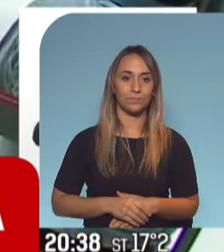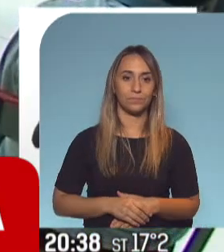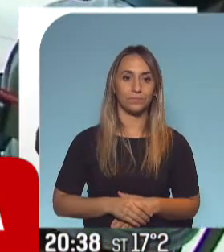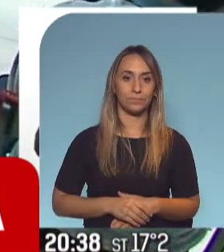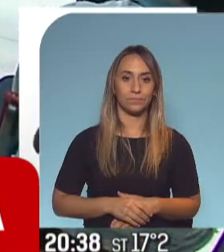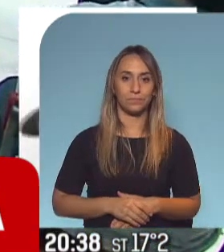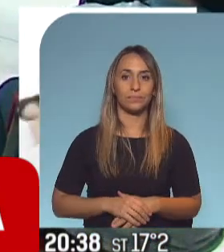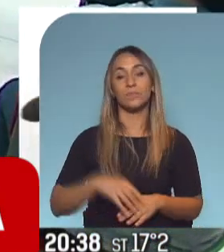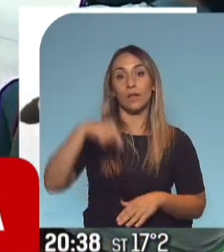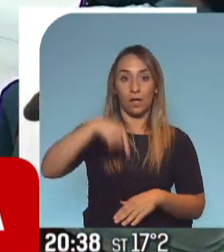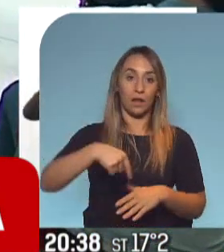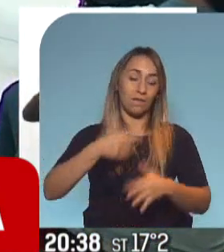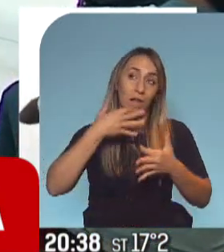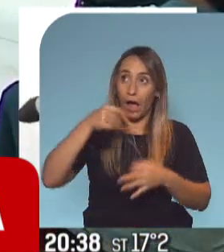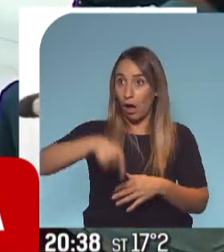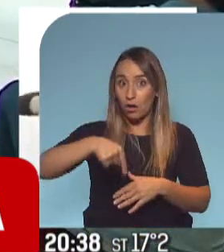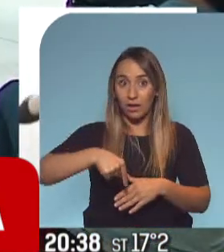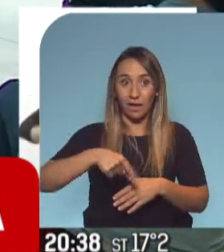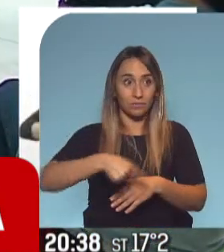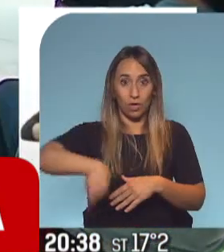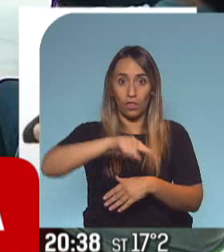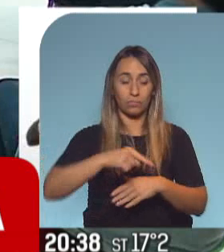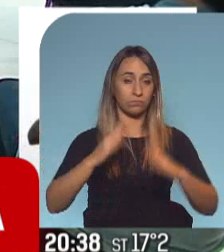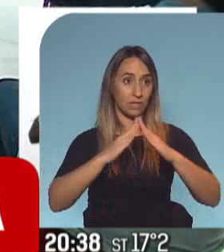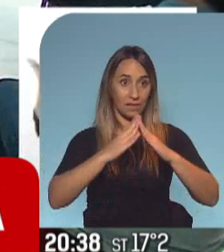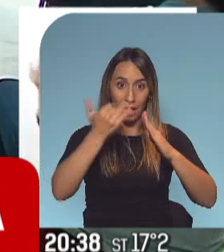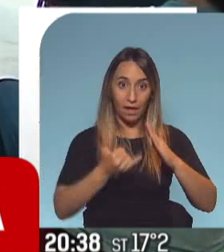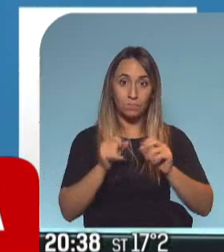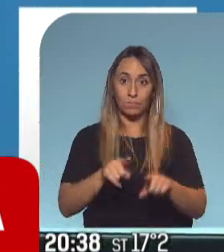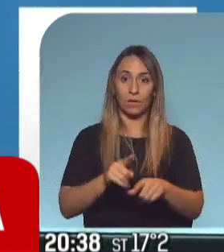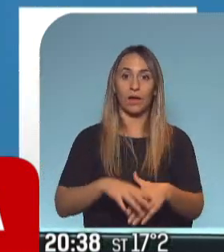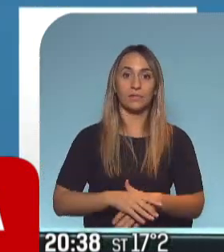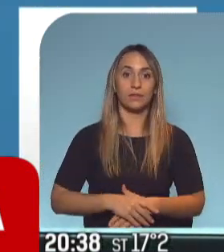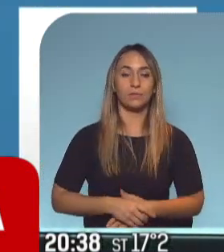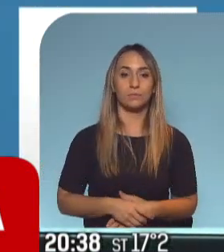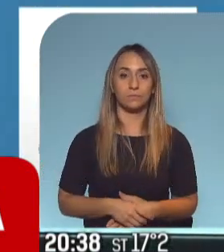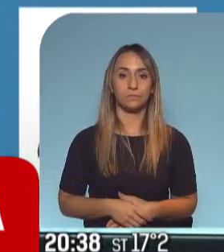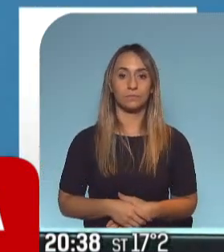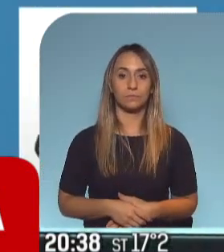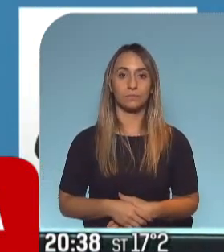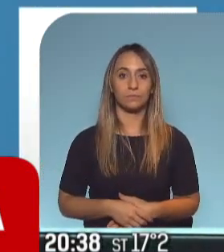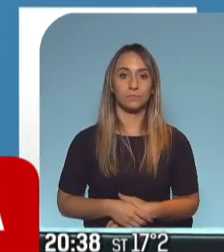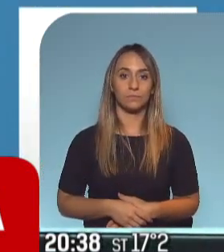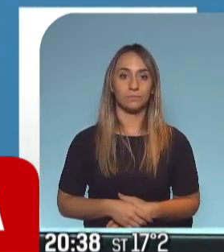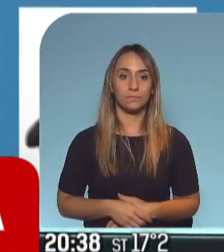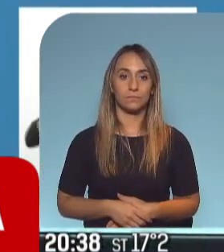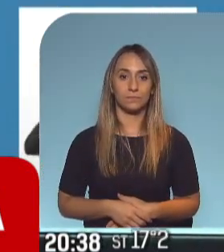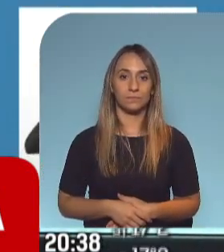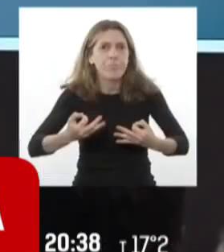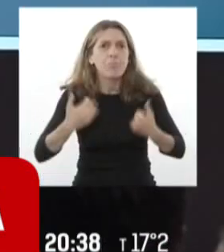Hoy en día tener un techo es un derecho humano y tenemos que preservarlo y tenemos que garantizarlo. Y a uno le